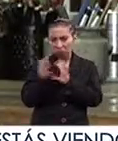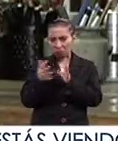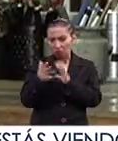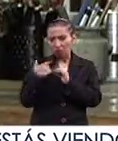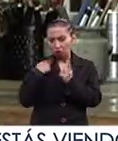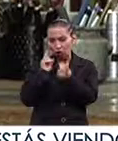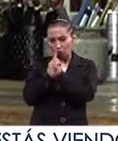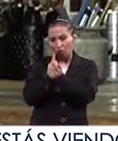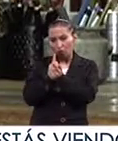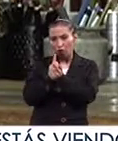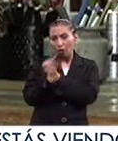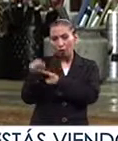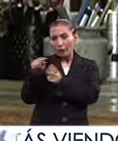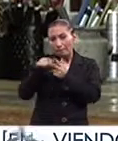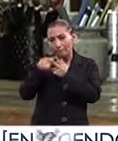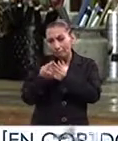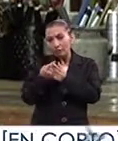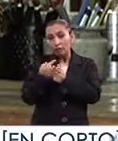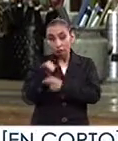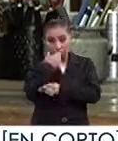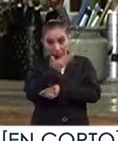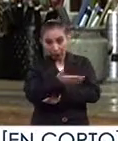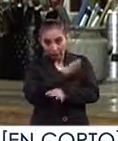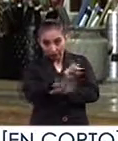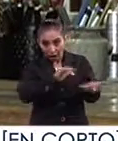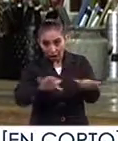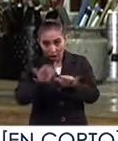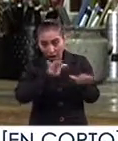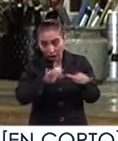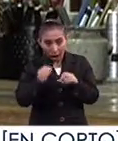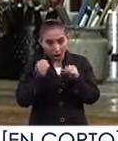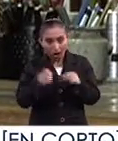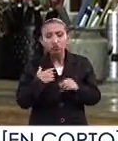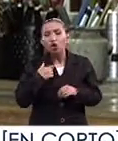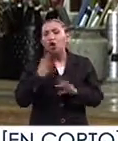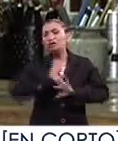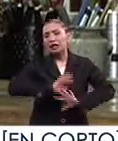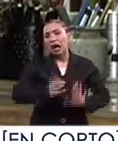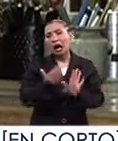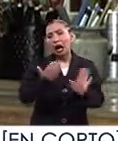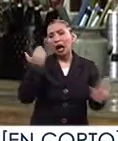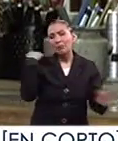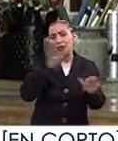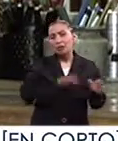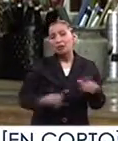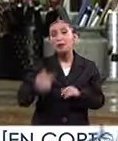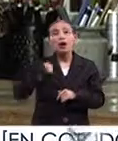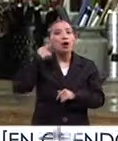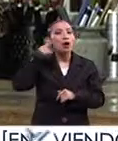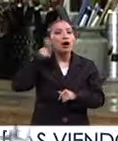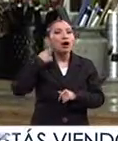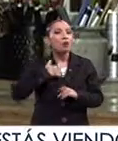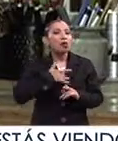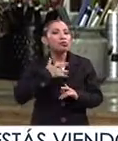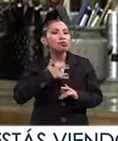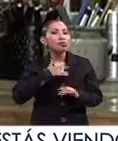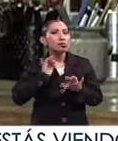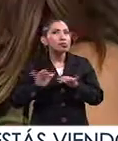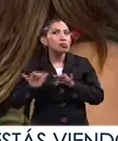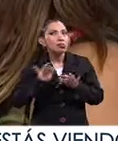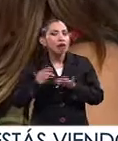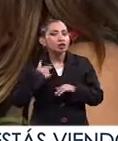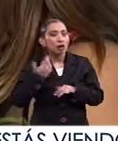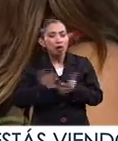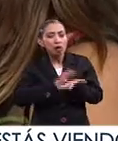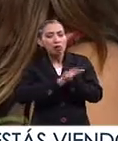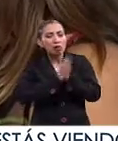o menos, cuando empecé a... ¿Te pidieron ya tocar mucho piano? Yo tocaba, pero tocaba de oído, ¿ves? Entonces tuve que empezar